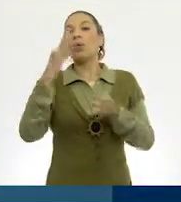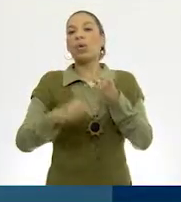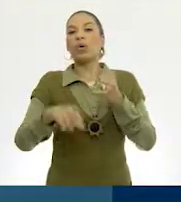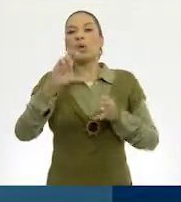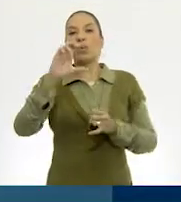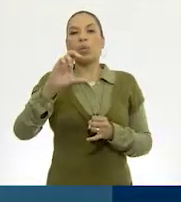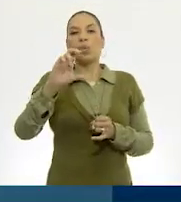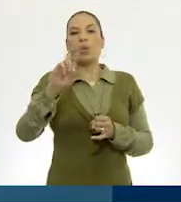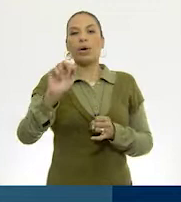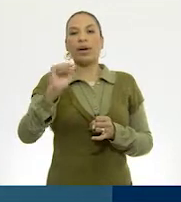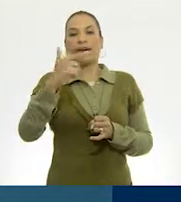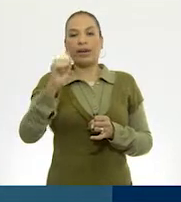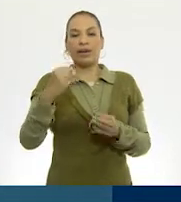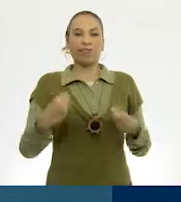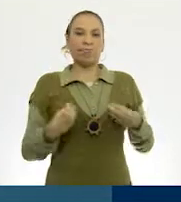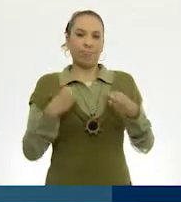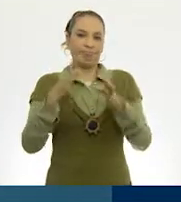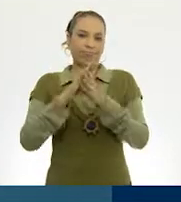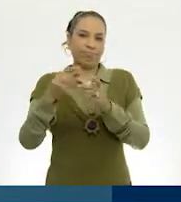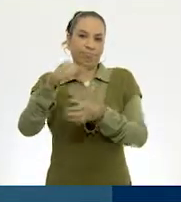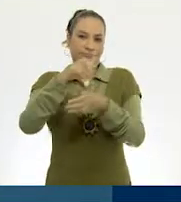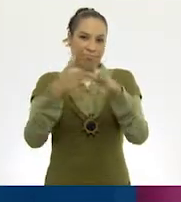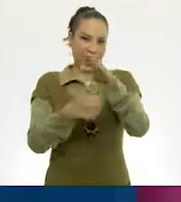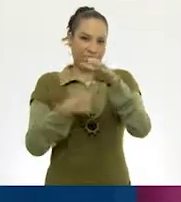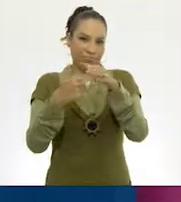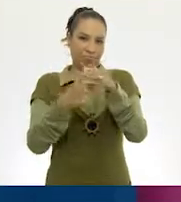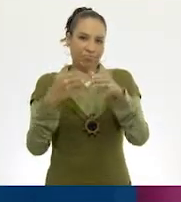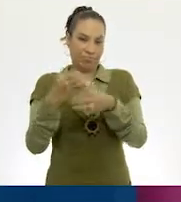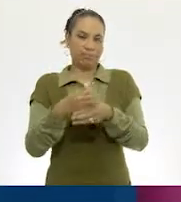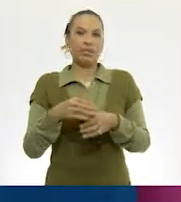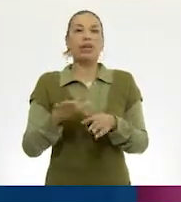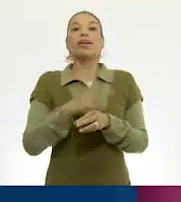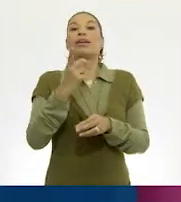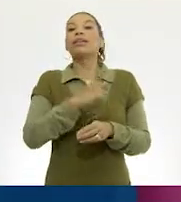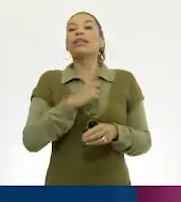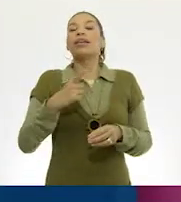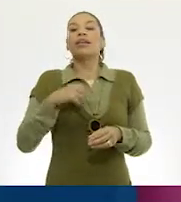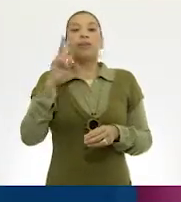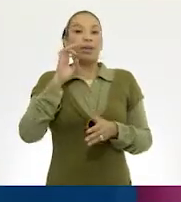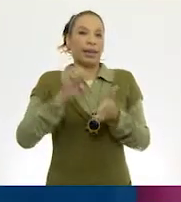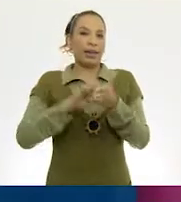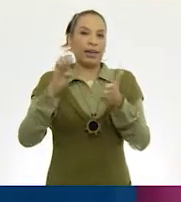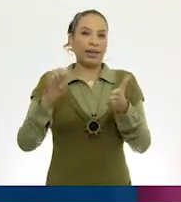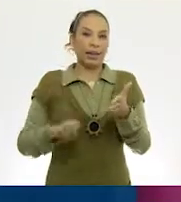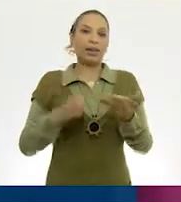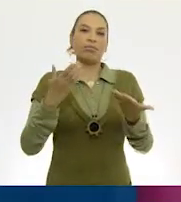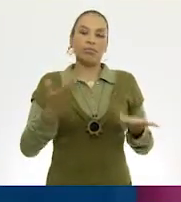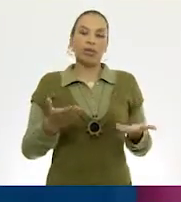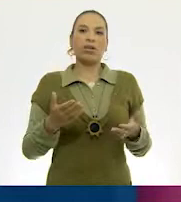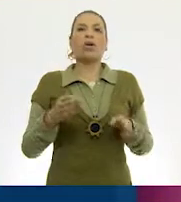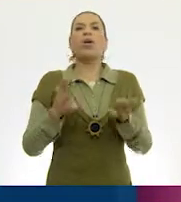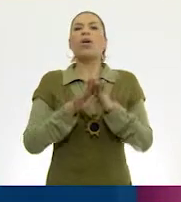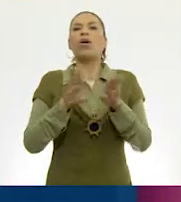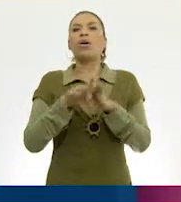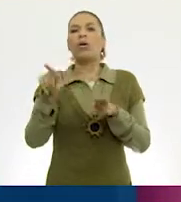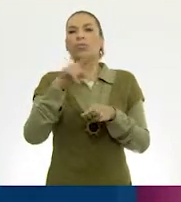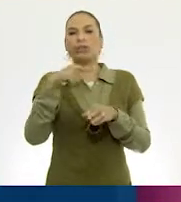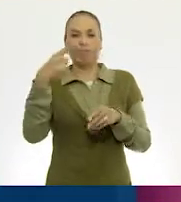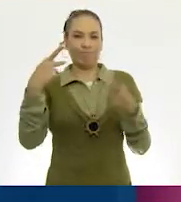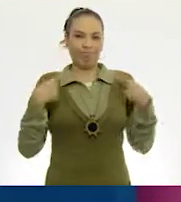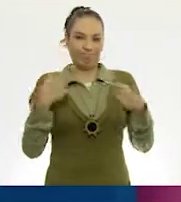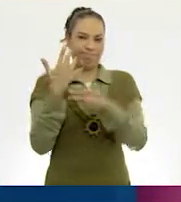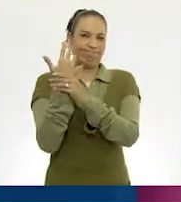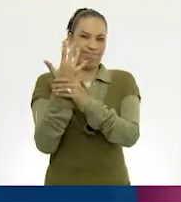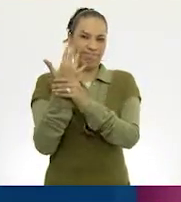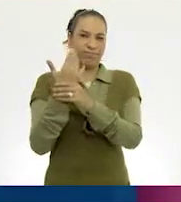cuaga, que aún vivía en cautiverio. Estos casos deben servir como ejemplo para reflexionar sobre cómo las acciones del ser